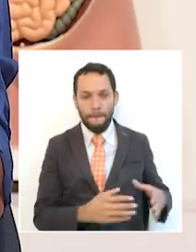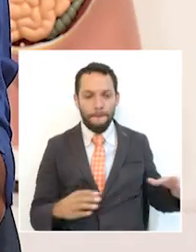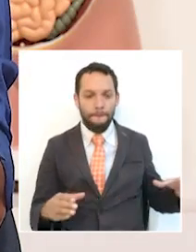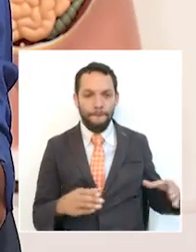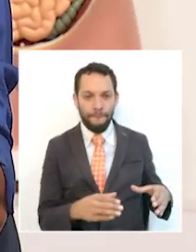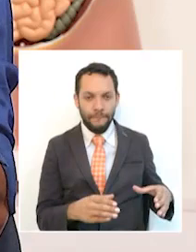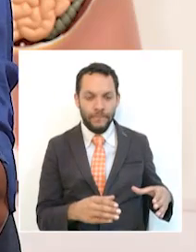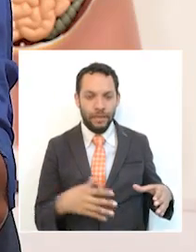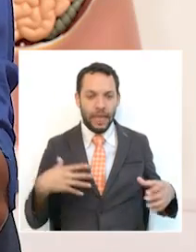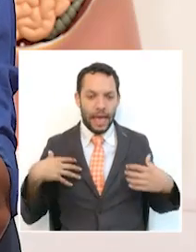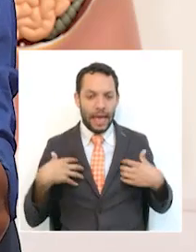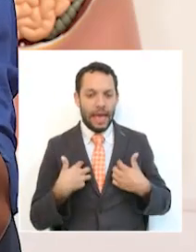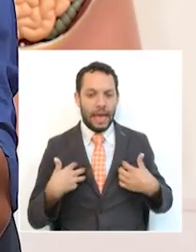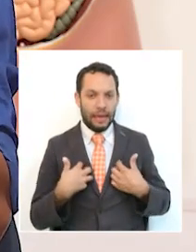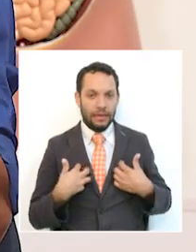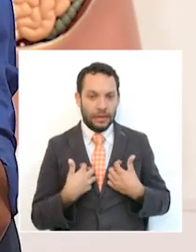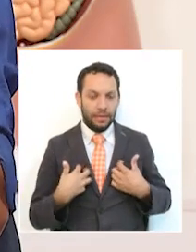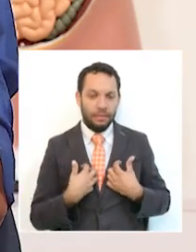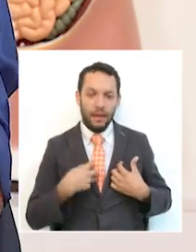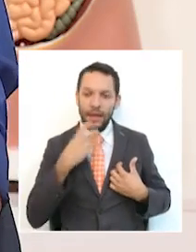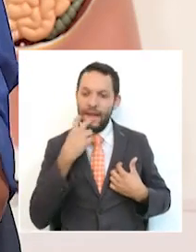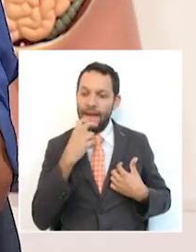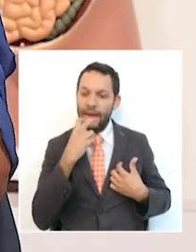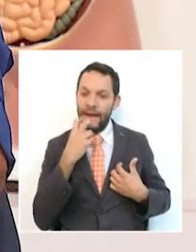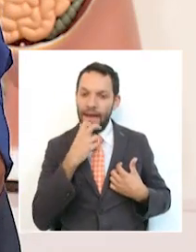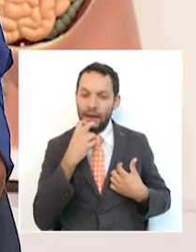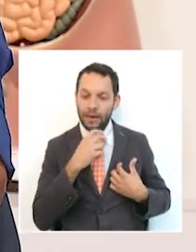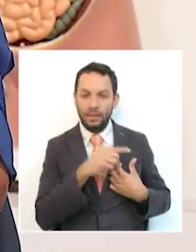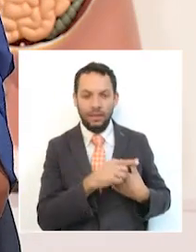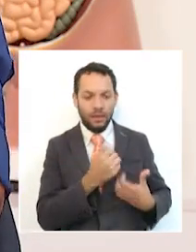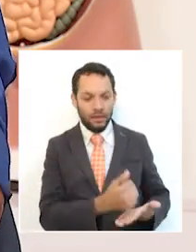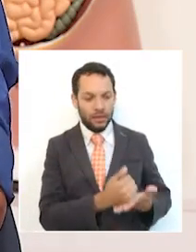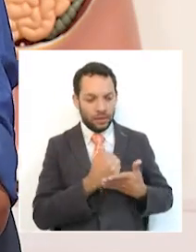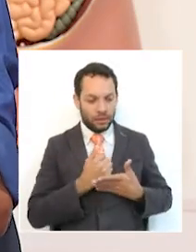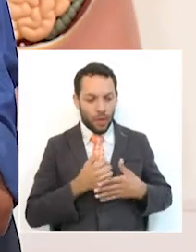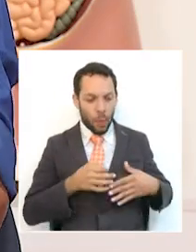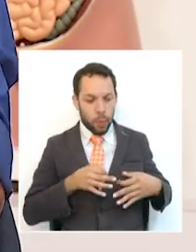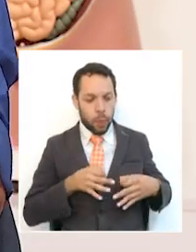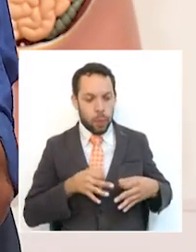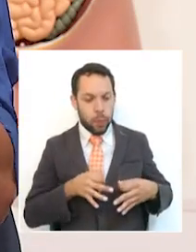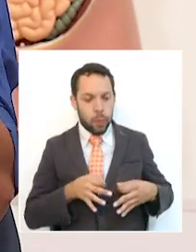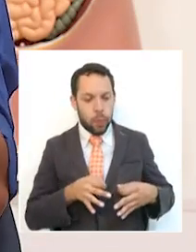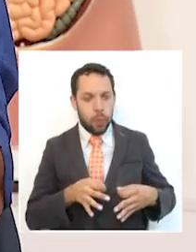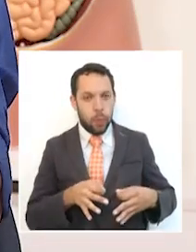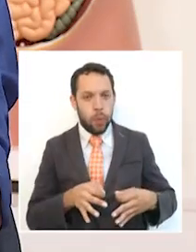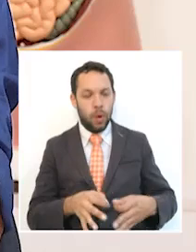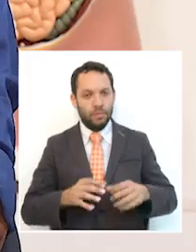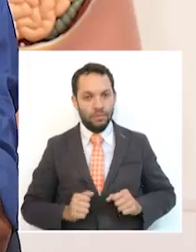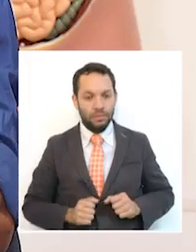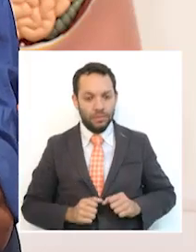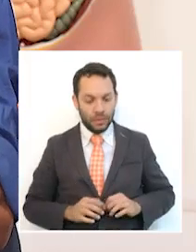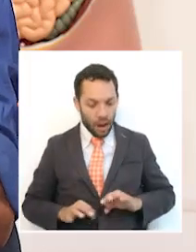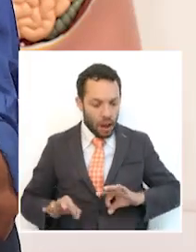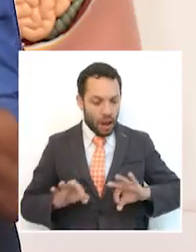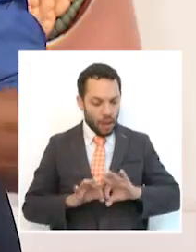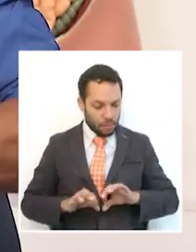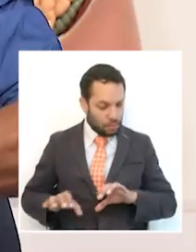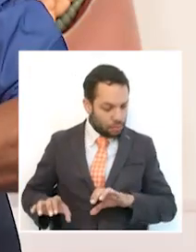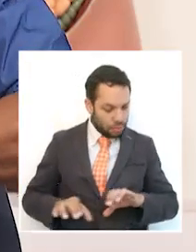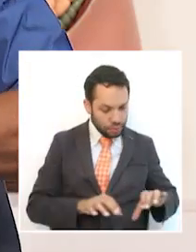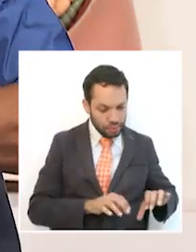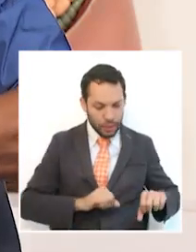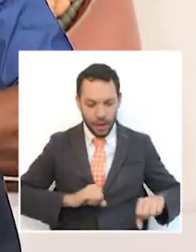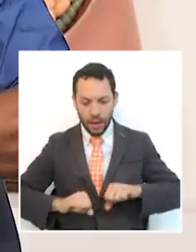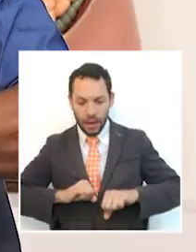animal muerto es alimento está más está más y ccoo es lentitud y lentitud trae inercia y por